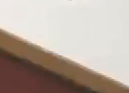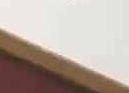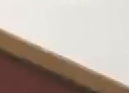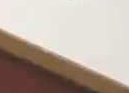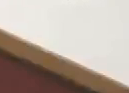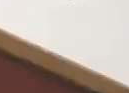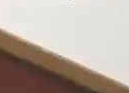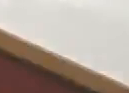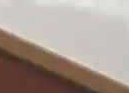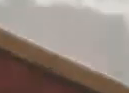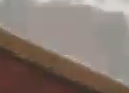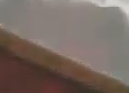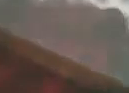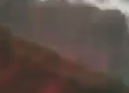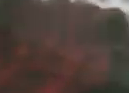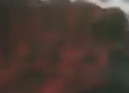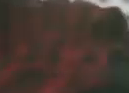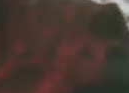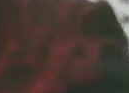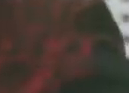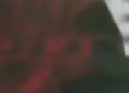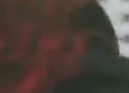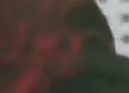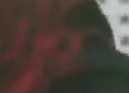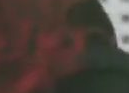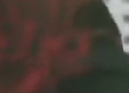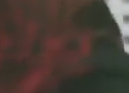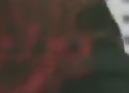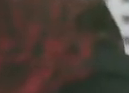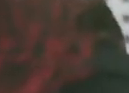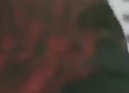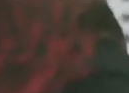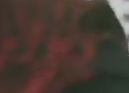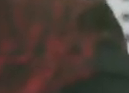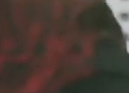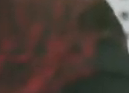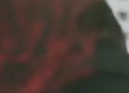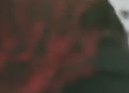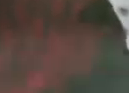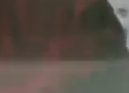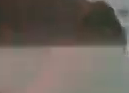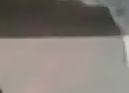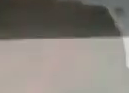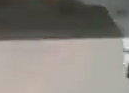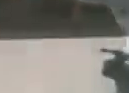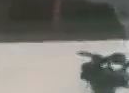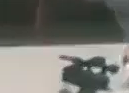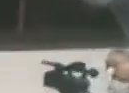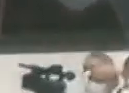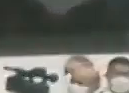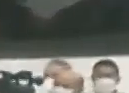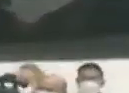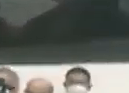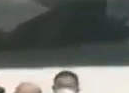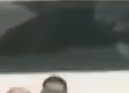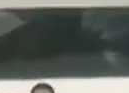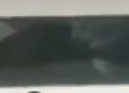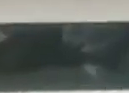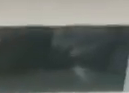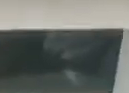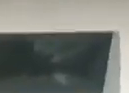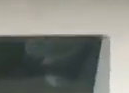de ya haberlas dicho, lágrimas que no se lloran para no aceptar que se ha ido,